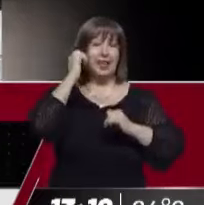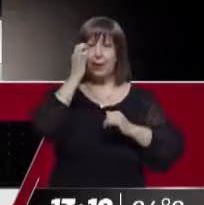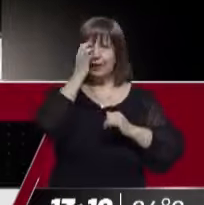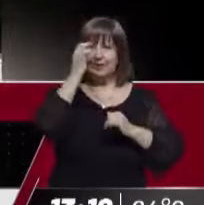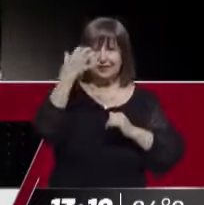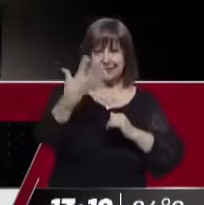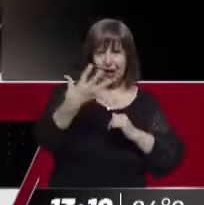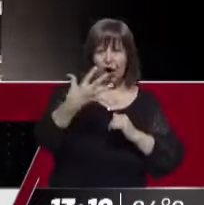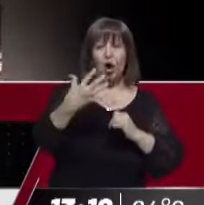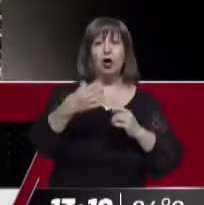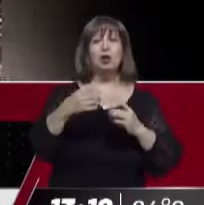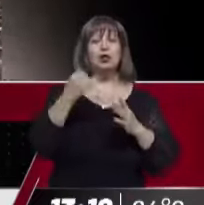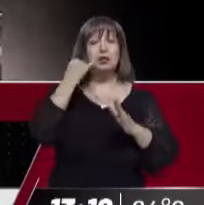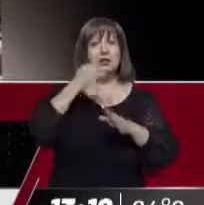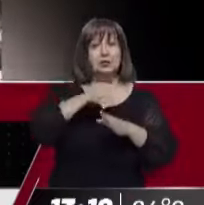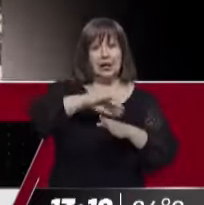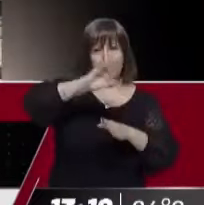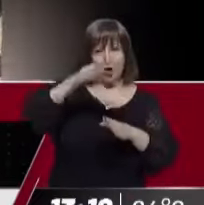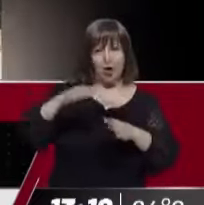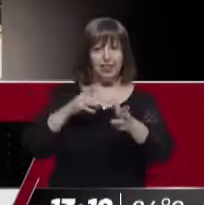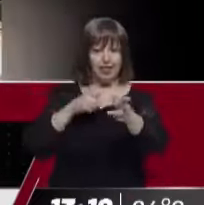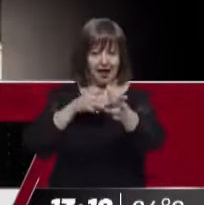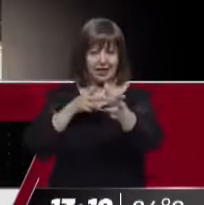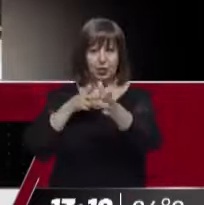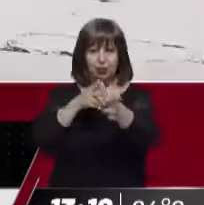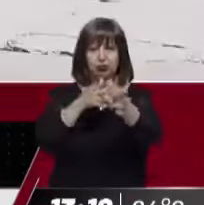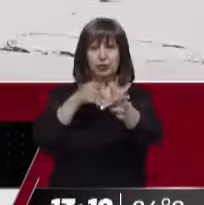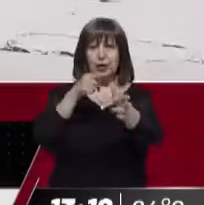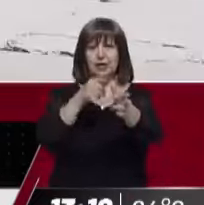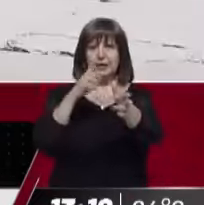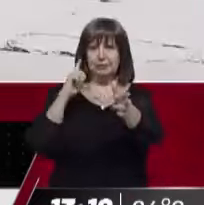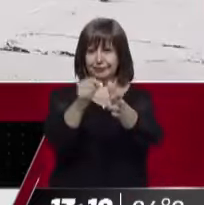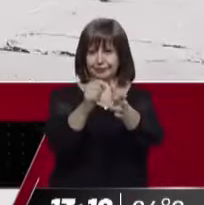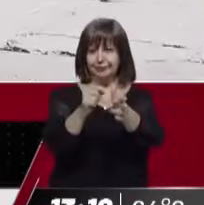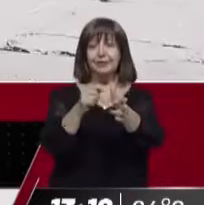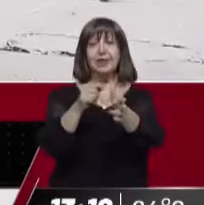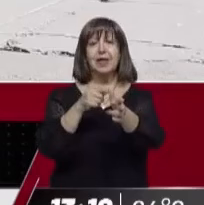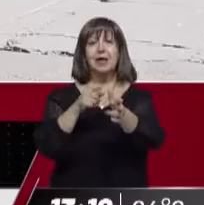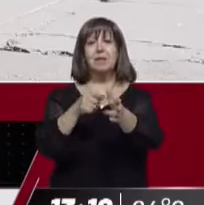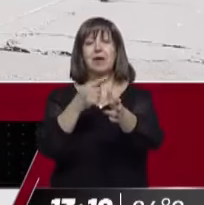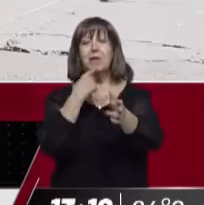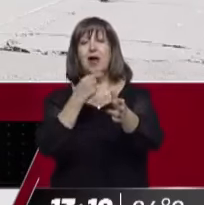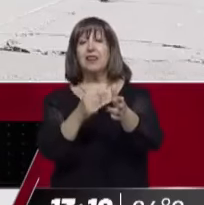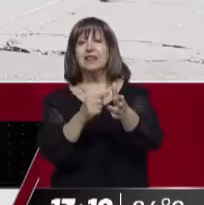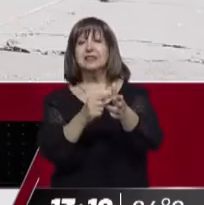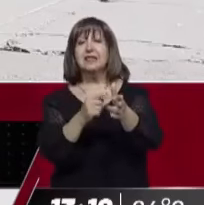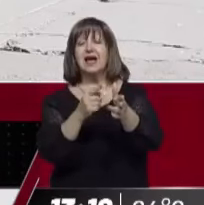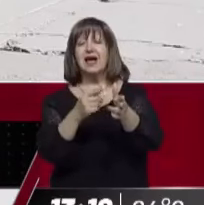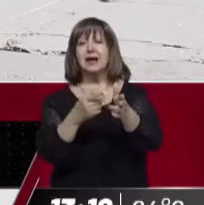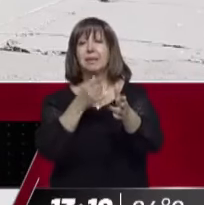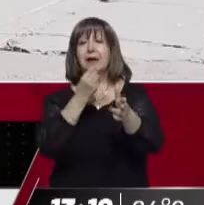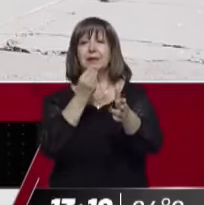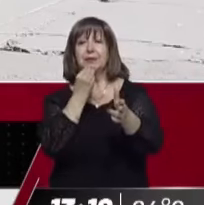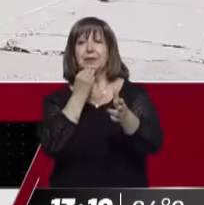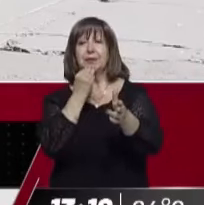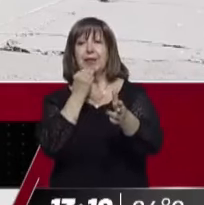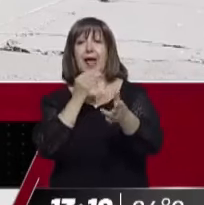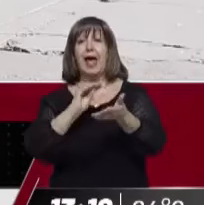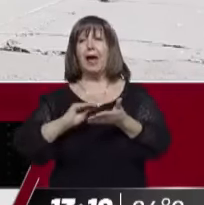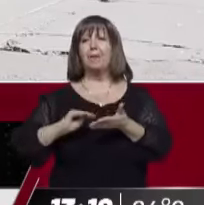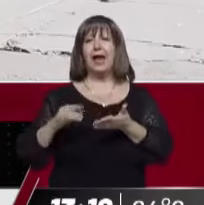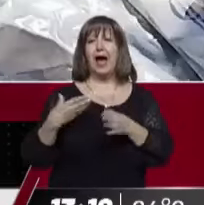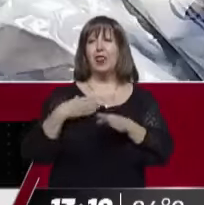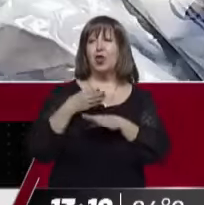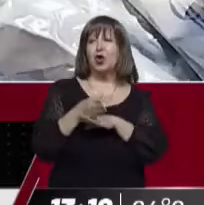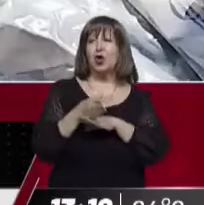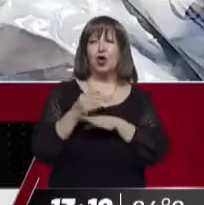investigación con una banda dedicada a entraderas domiciliarias. Exacto. Que se hacían pasar por empleados de empresas y distraían a las víctimas para